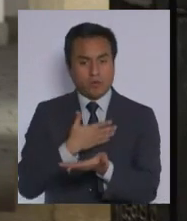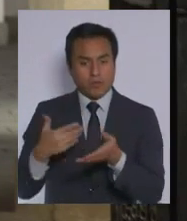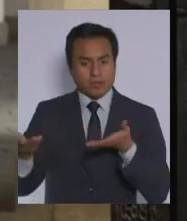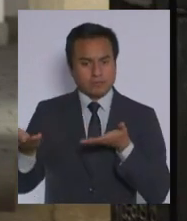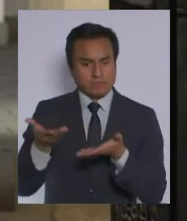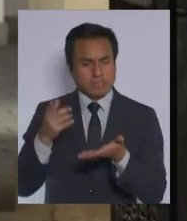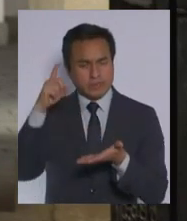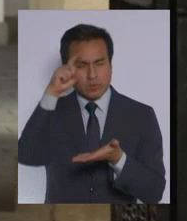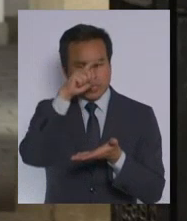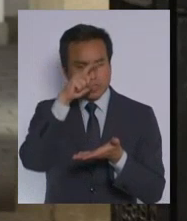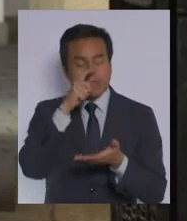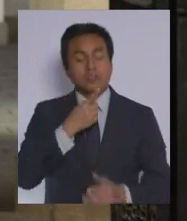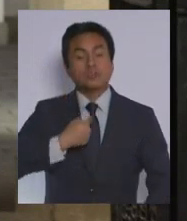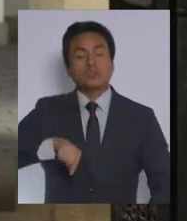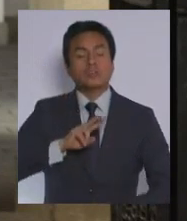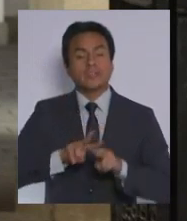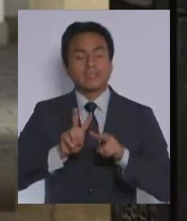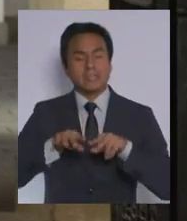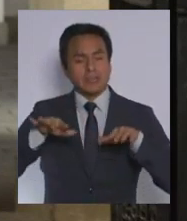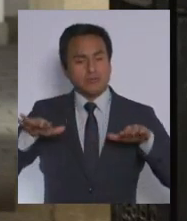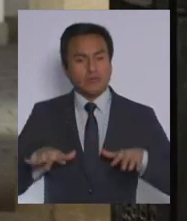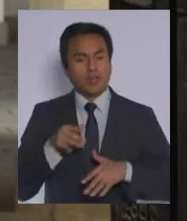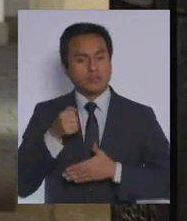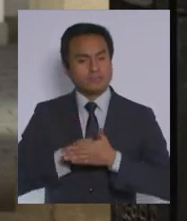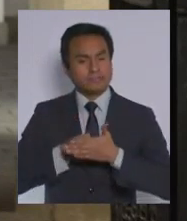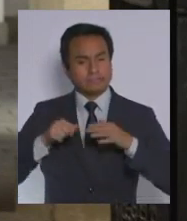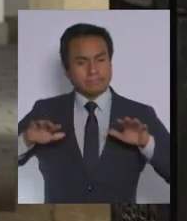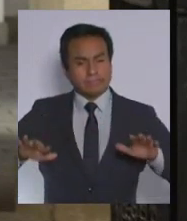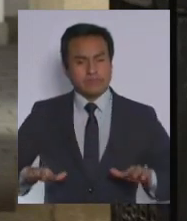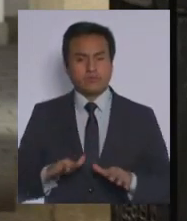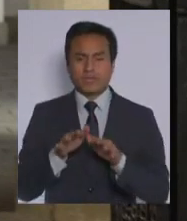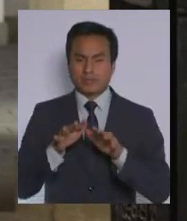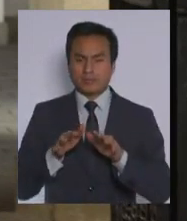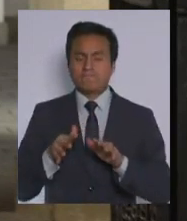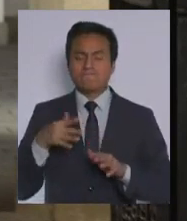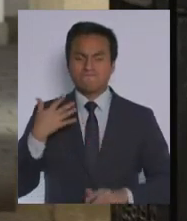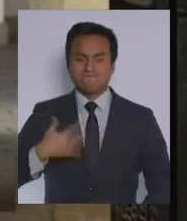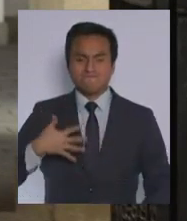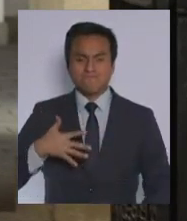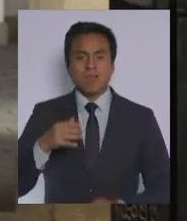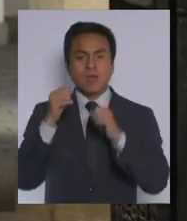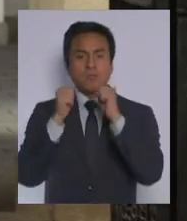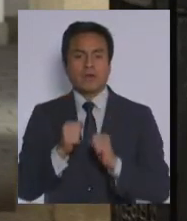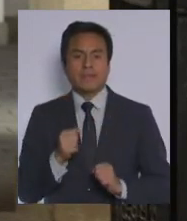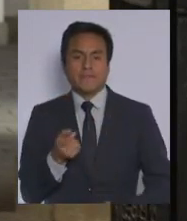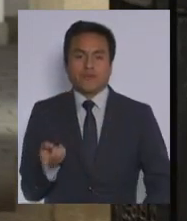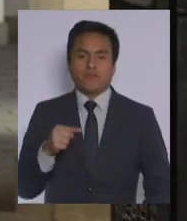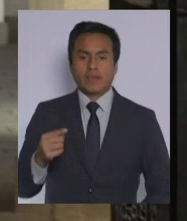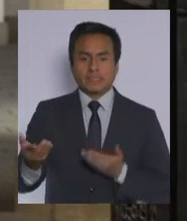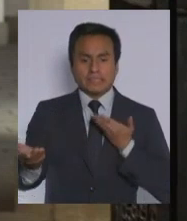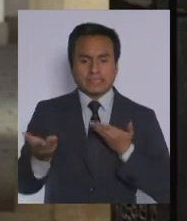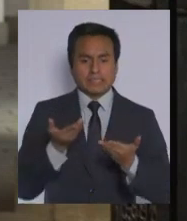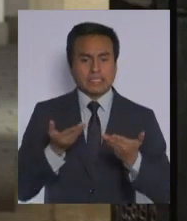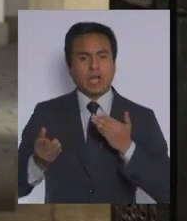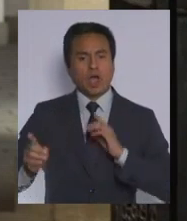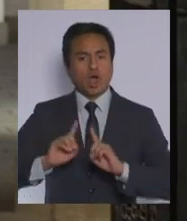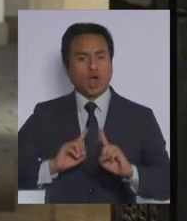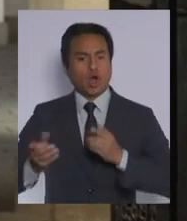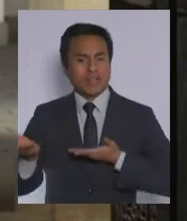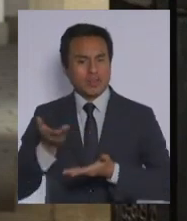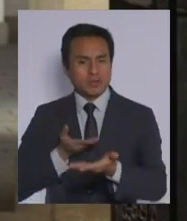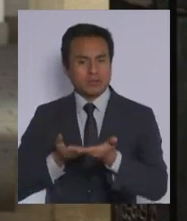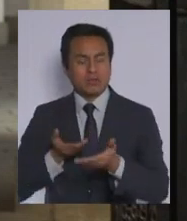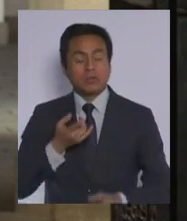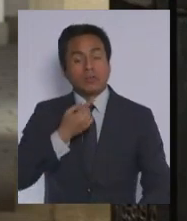tenemos que hacer los mayores esfuerzos los mayores esfuerzos para poder retomar esa coordinación y eso